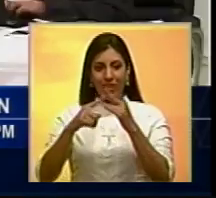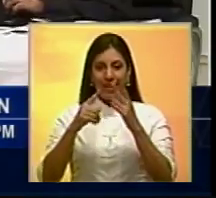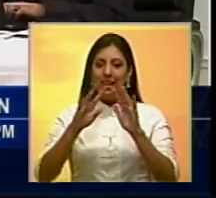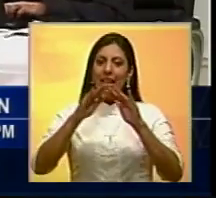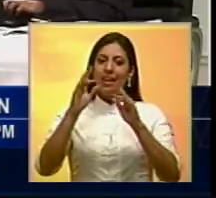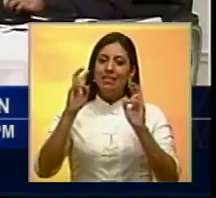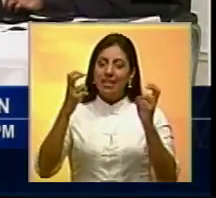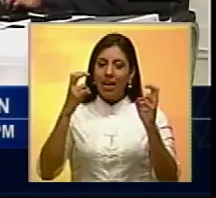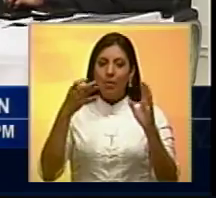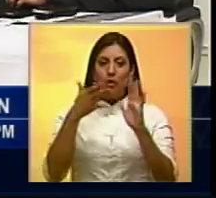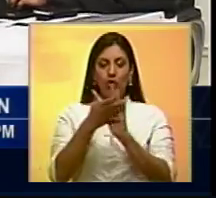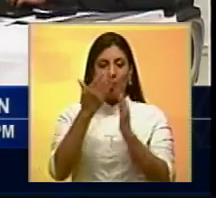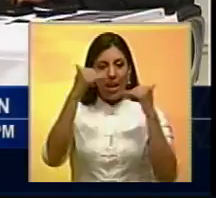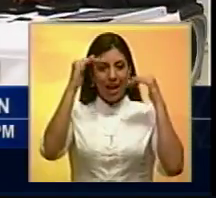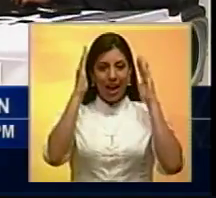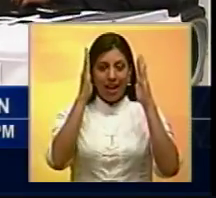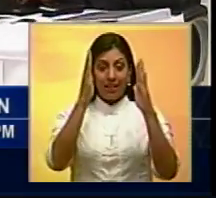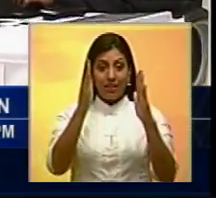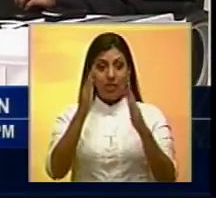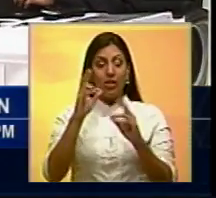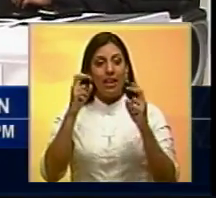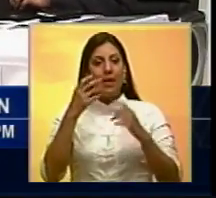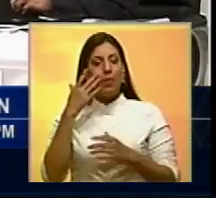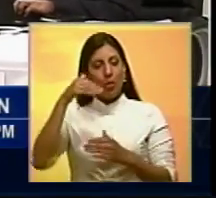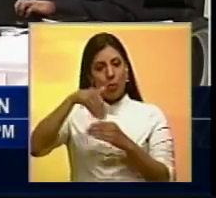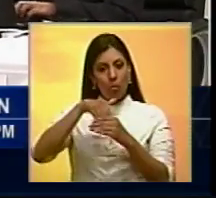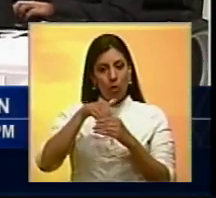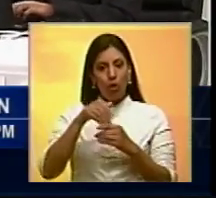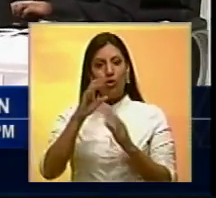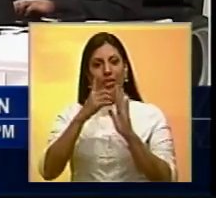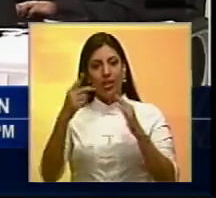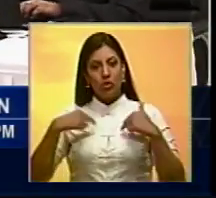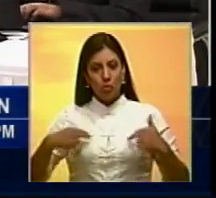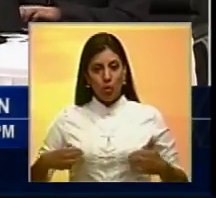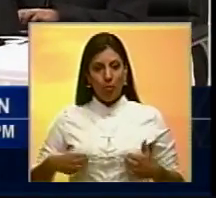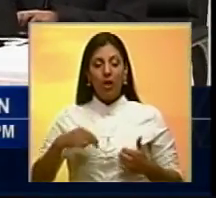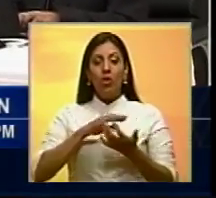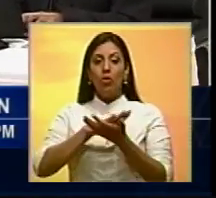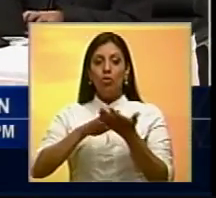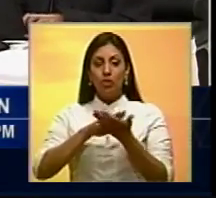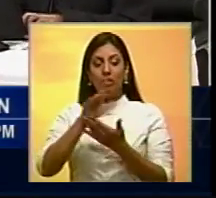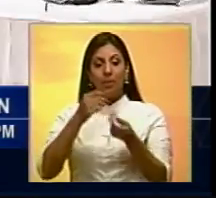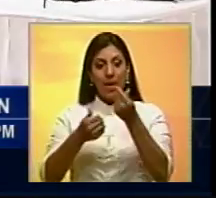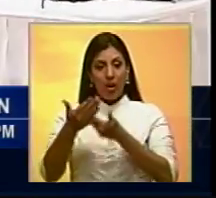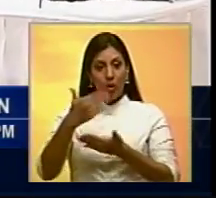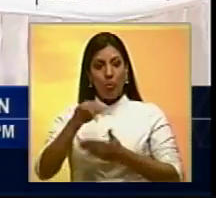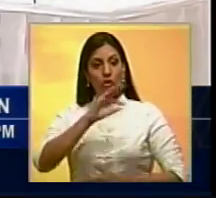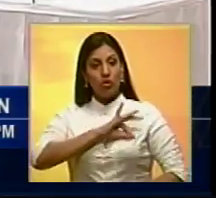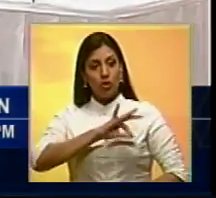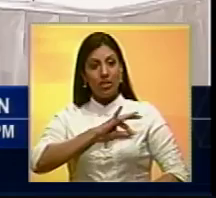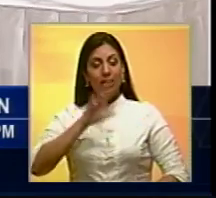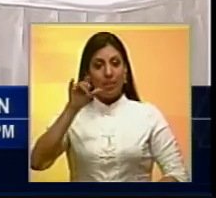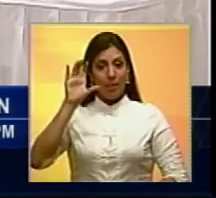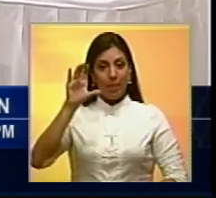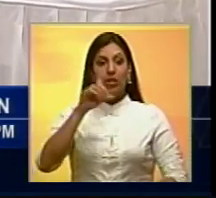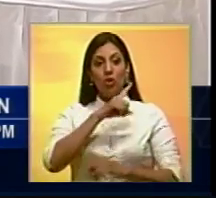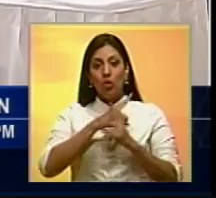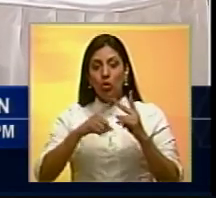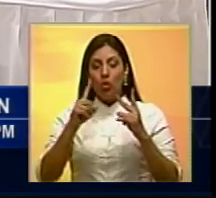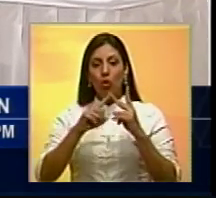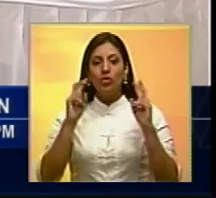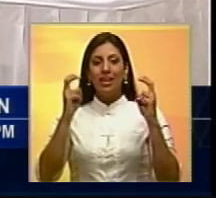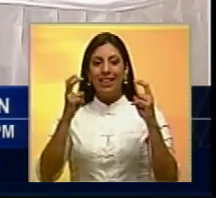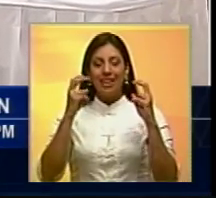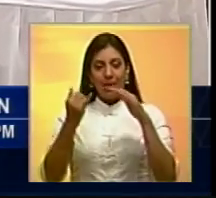estuvieron abordando en cada una de ellas temas electorales, derechos humanos, situación económico-social del país y también